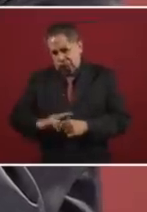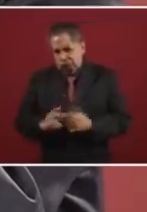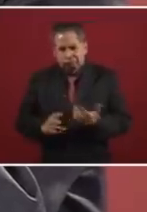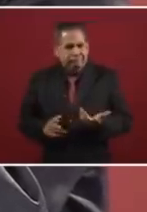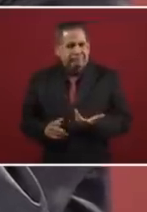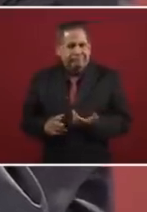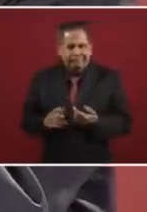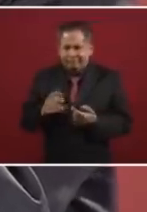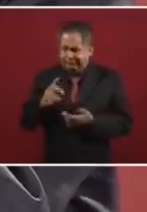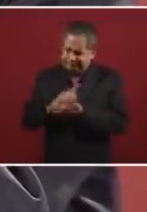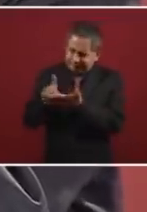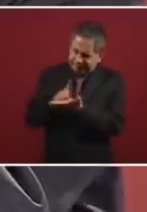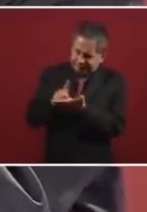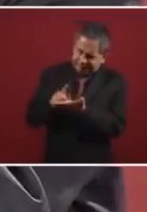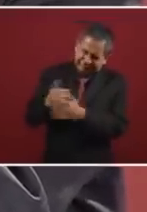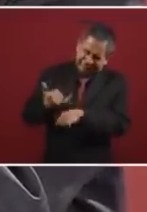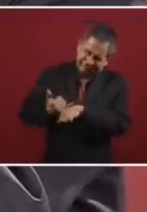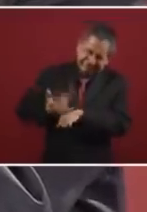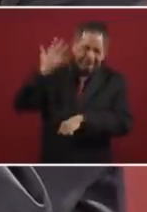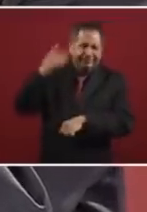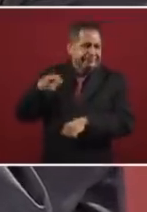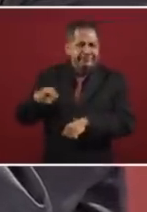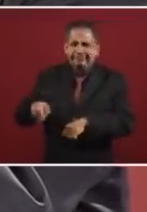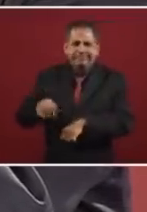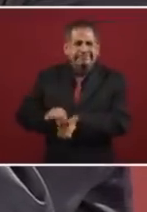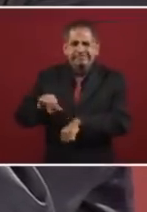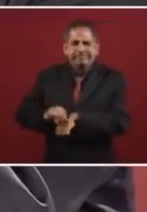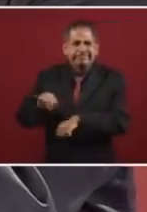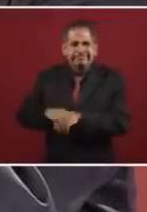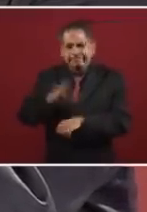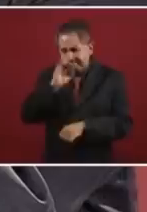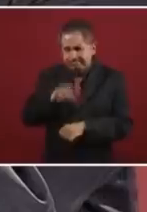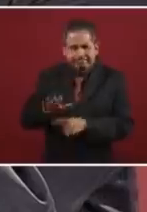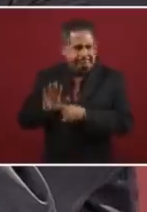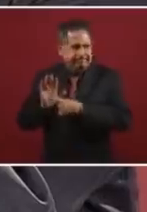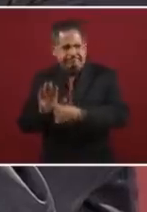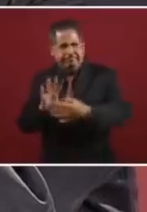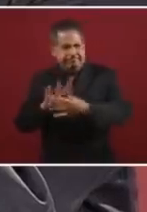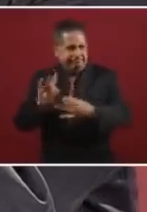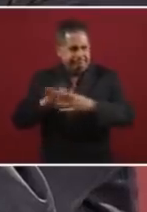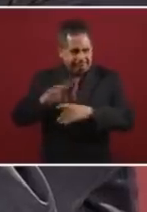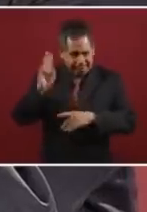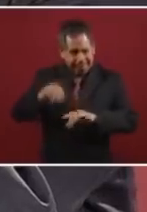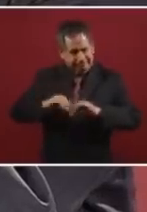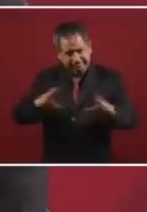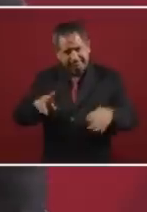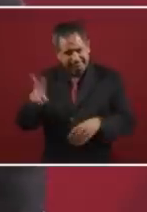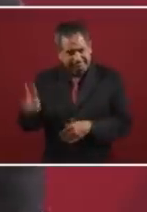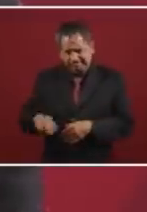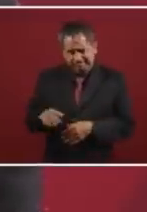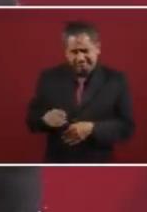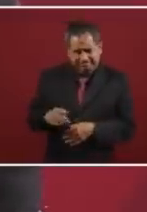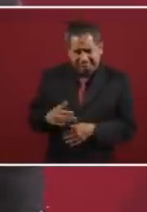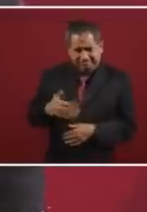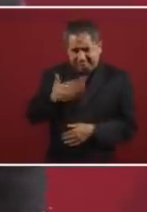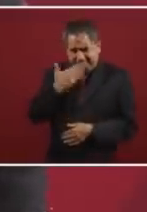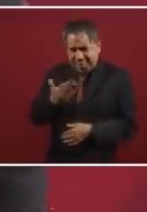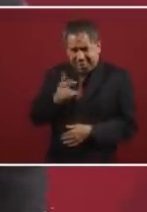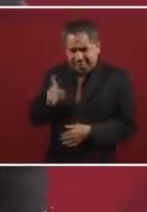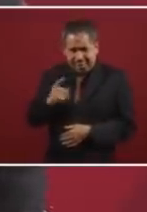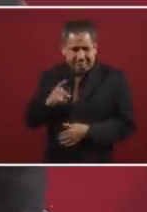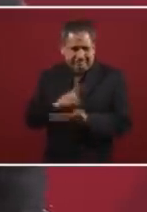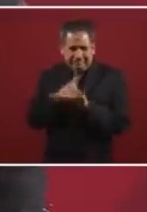vamos a este dar a conocer la amarga realidad que significa las